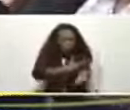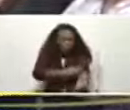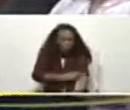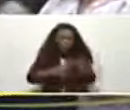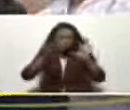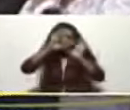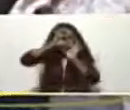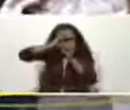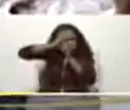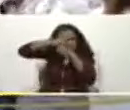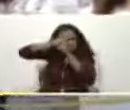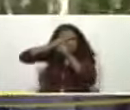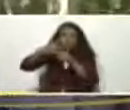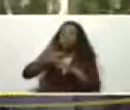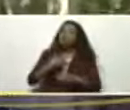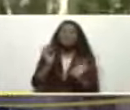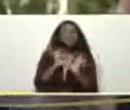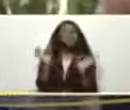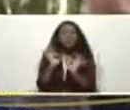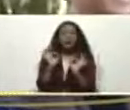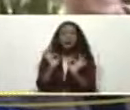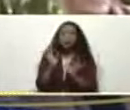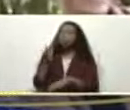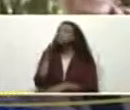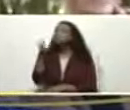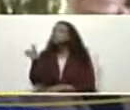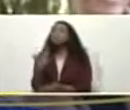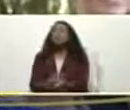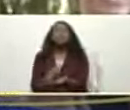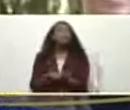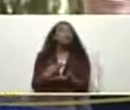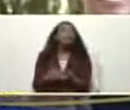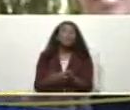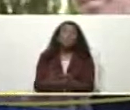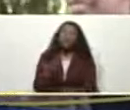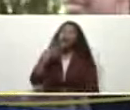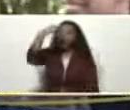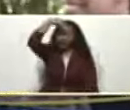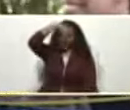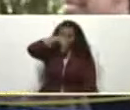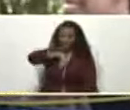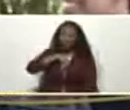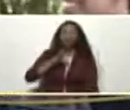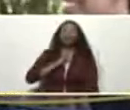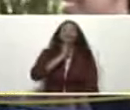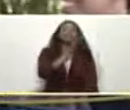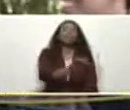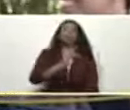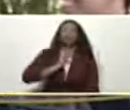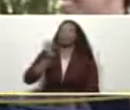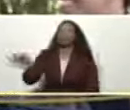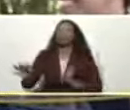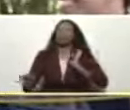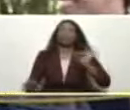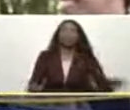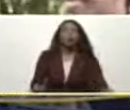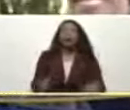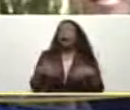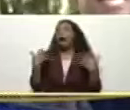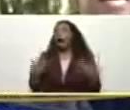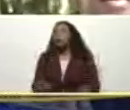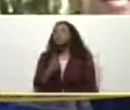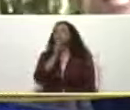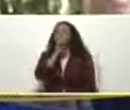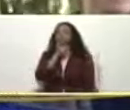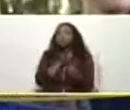personas, como no tienen síntomas, pues no van, no se hacen una prueba, pero sin embargo siguen transmitiendo la enfermedad. ¿no? Correcto. Se